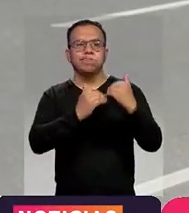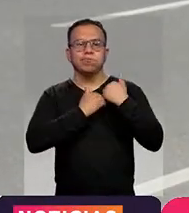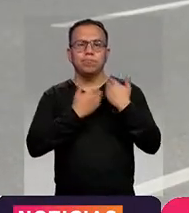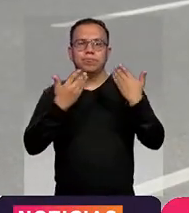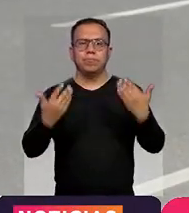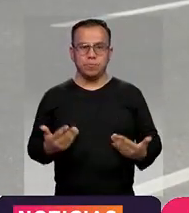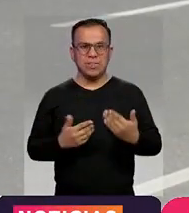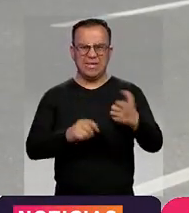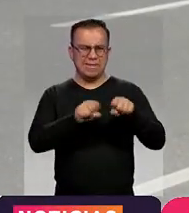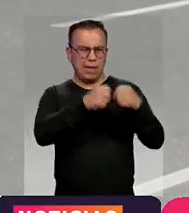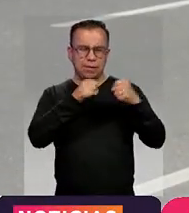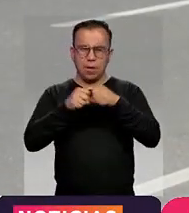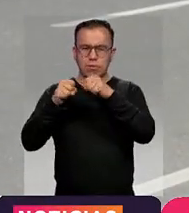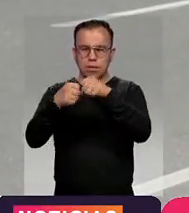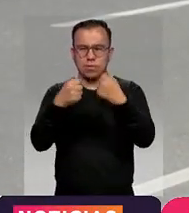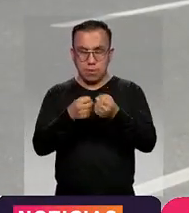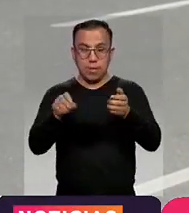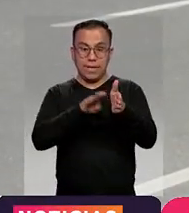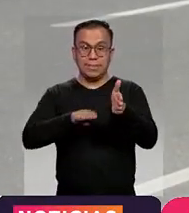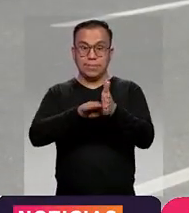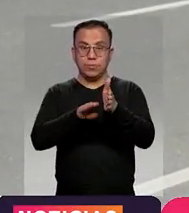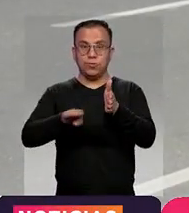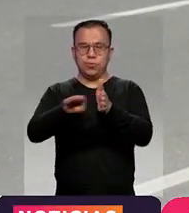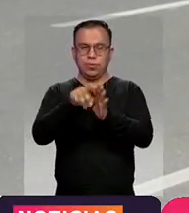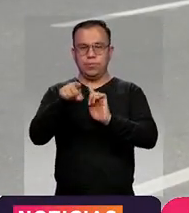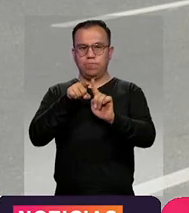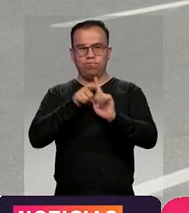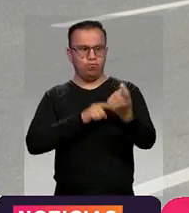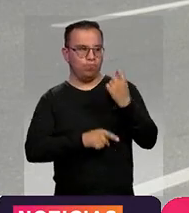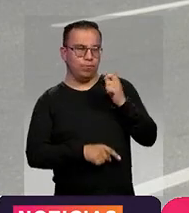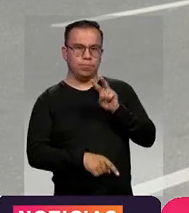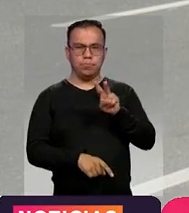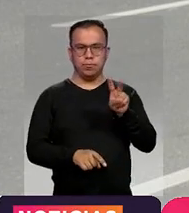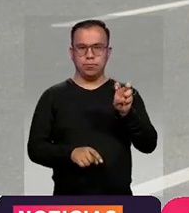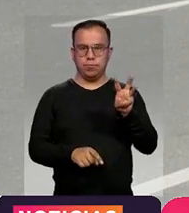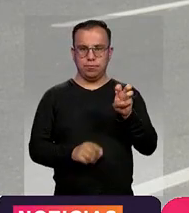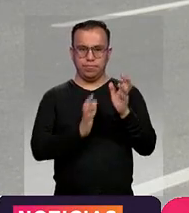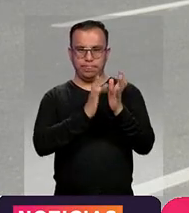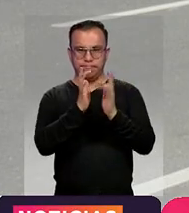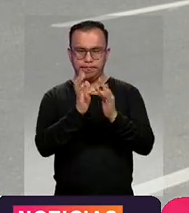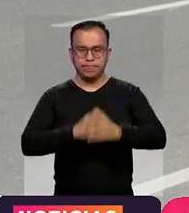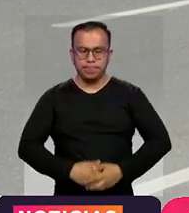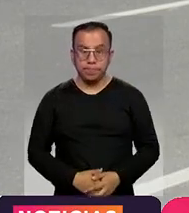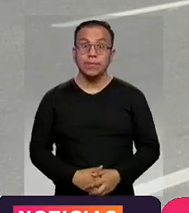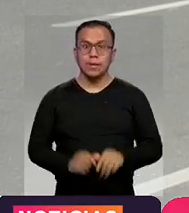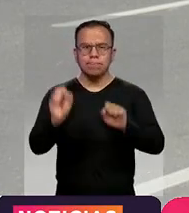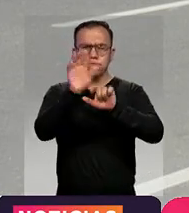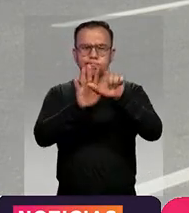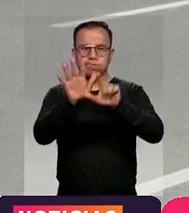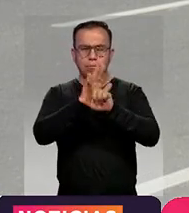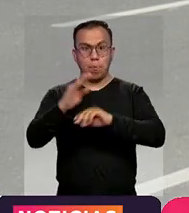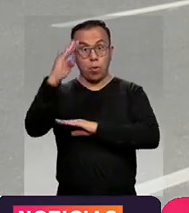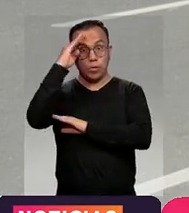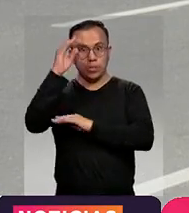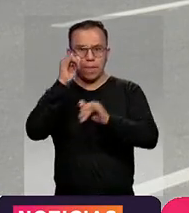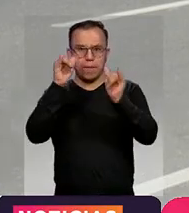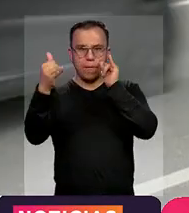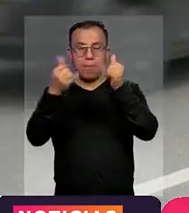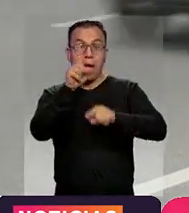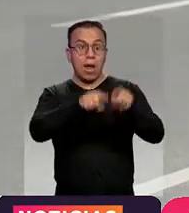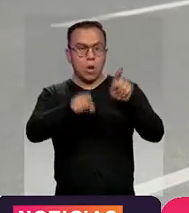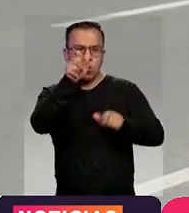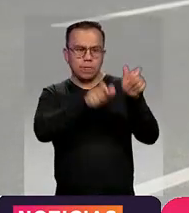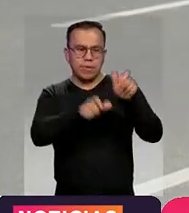responsables de haber vandalizado estaciones de Transmilenio el pasado 28 de abril. En los videos que tiene la policía se ve cómo